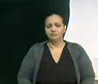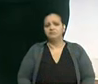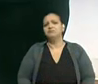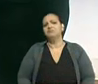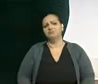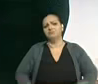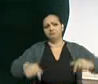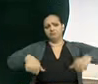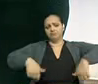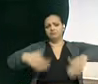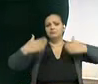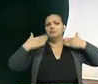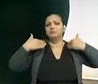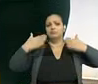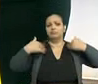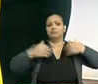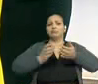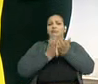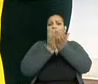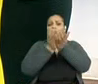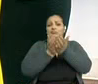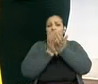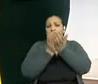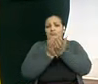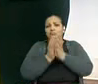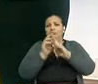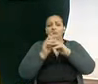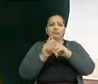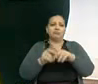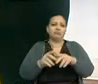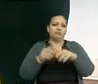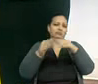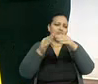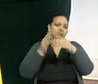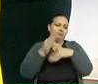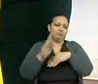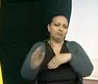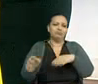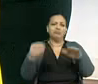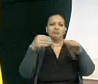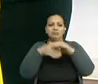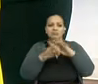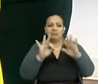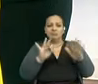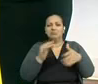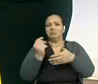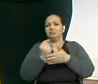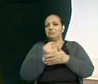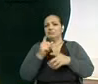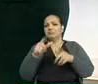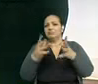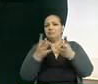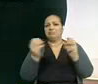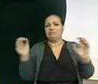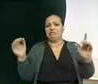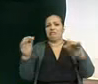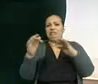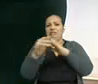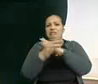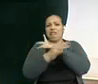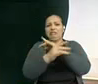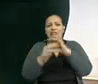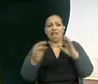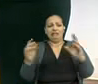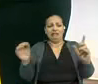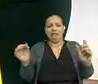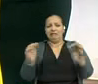en Guayaquil, vimos los videos en la Bahía, entrada de la 8, Guasmo Sur. Pero gracias a Dios, Mayra, a pesar de todo este